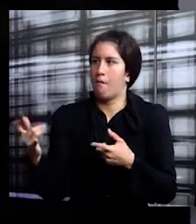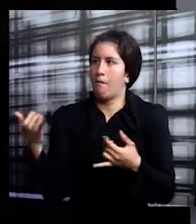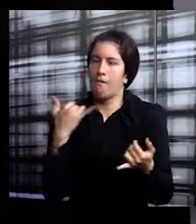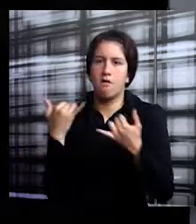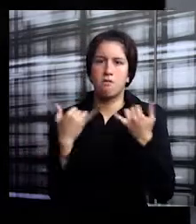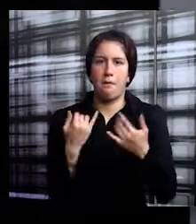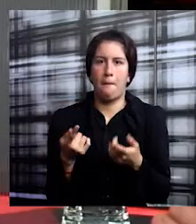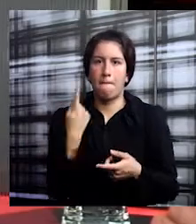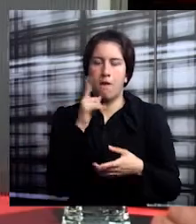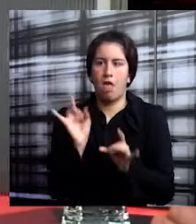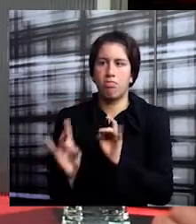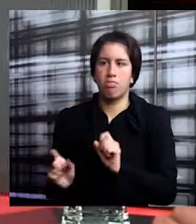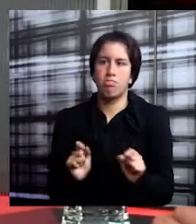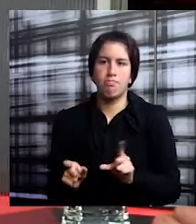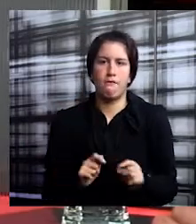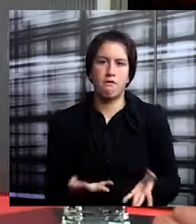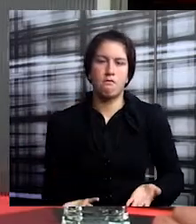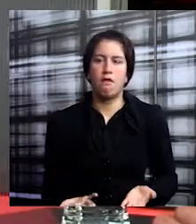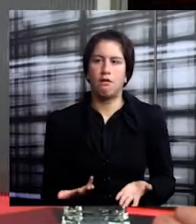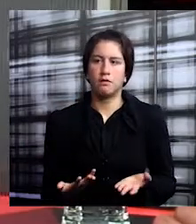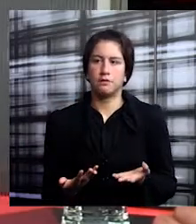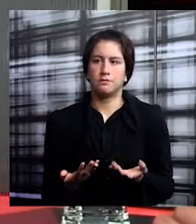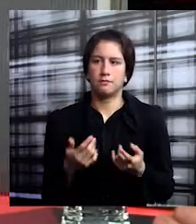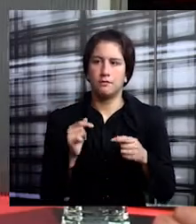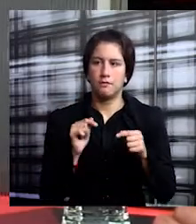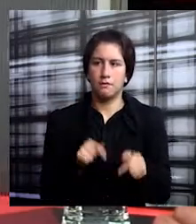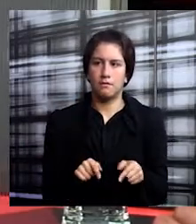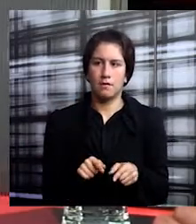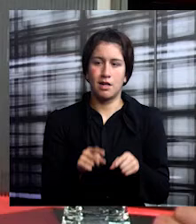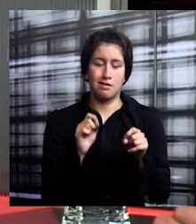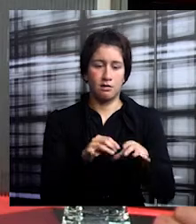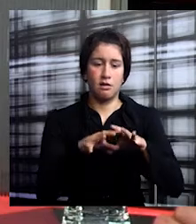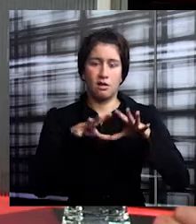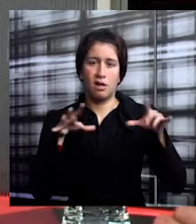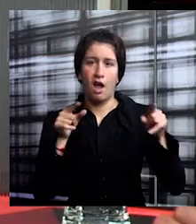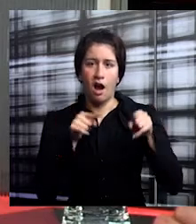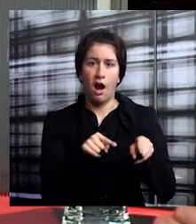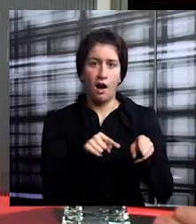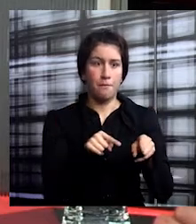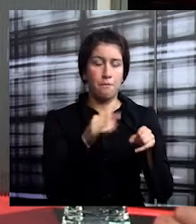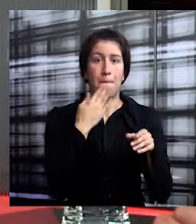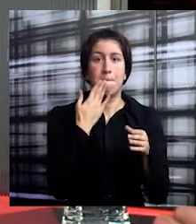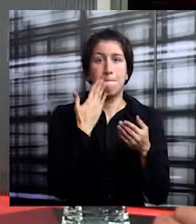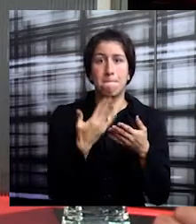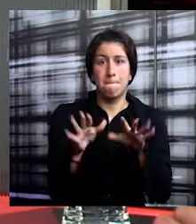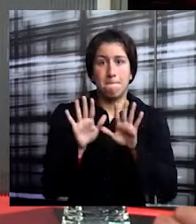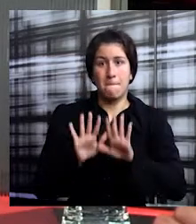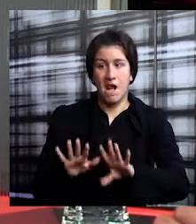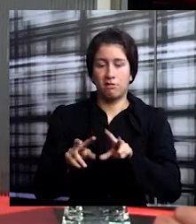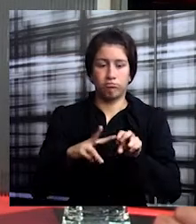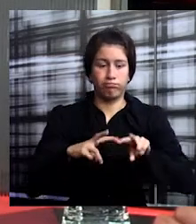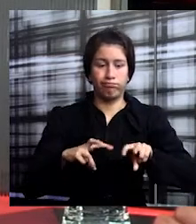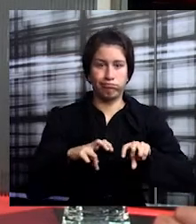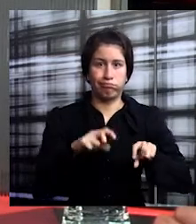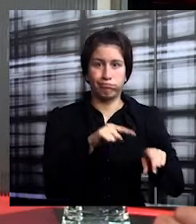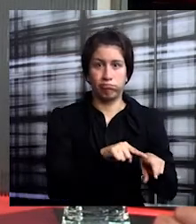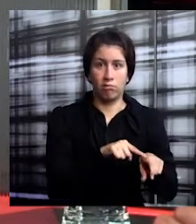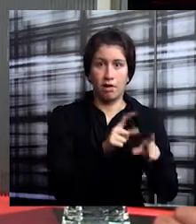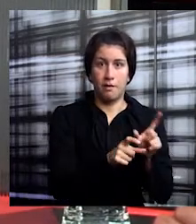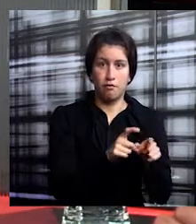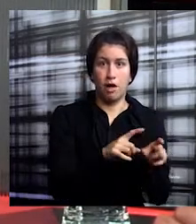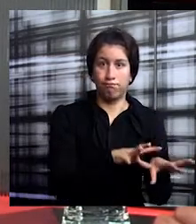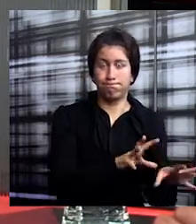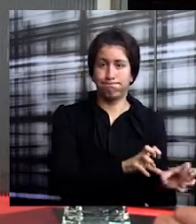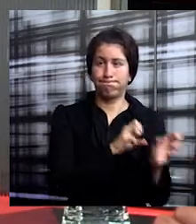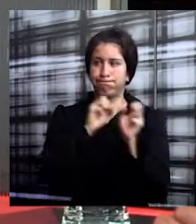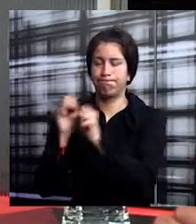dónde va a tener que esperar? Si es que no están claras las condiciones, en la cárcel. En cambio, en el otro caso, y por eso se trata de que las